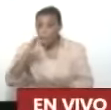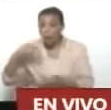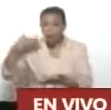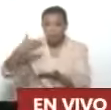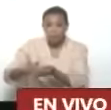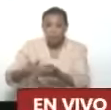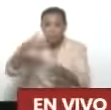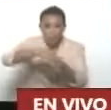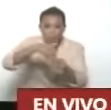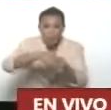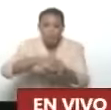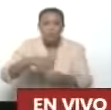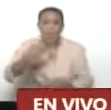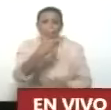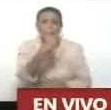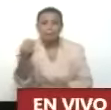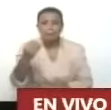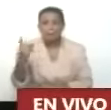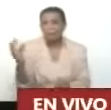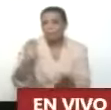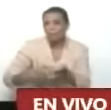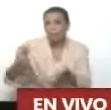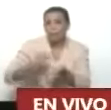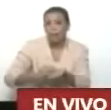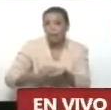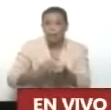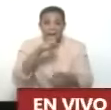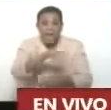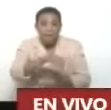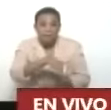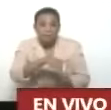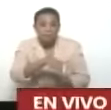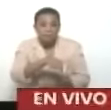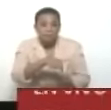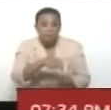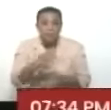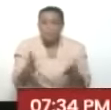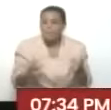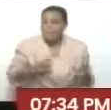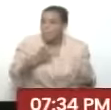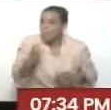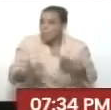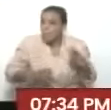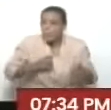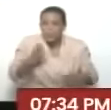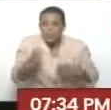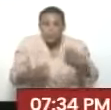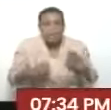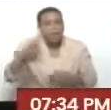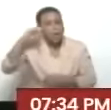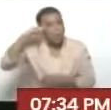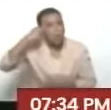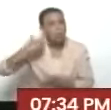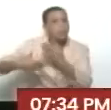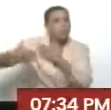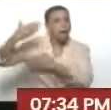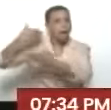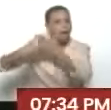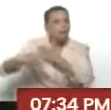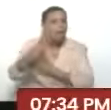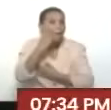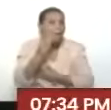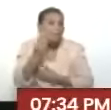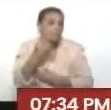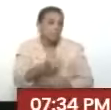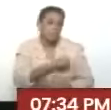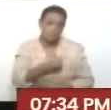30 veces hemos votado. Y este es el voto más emocionante que yo recuerde como experiencia